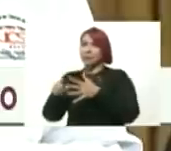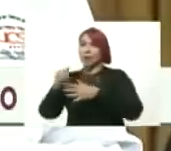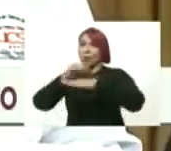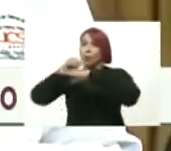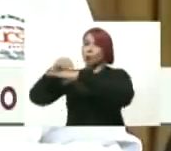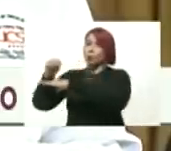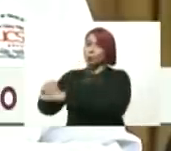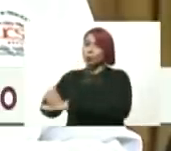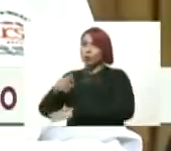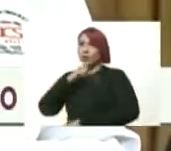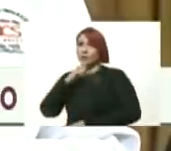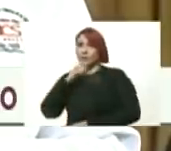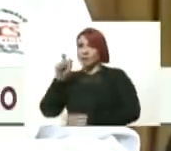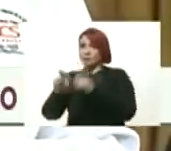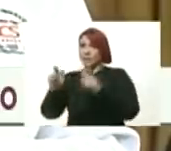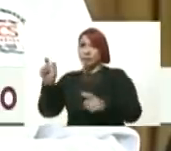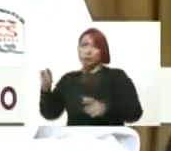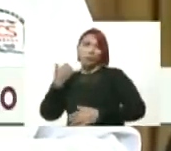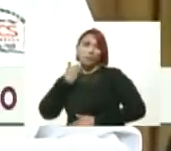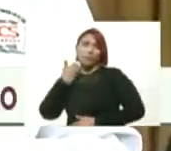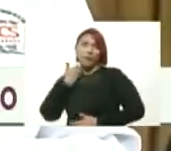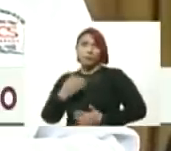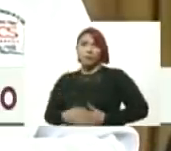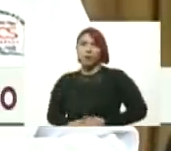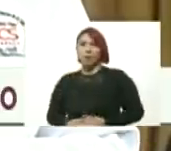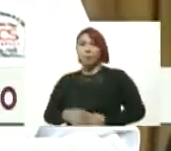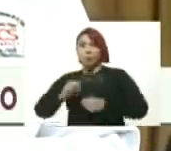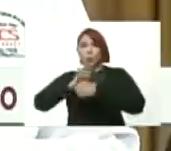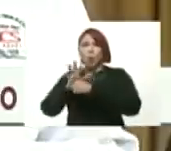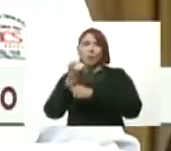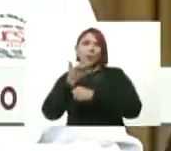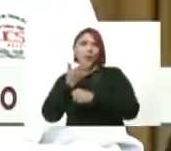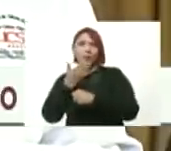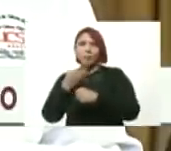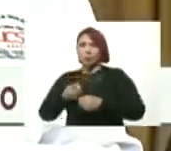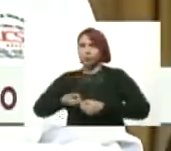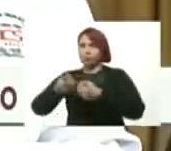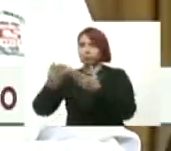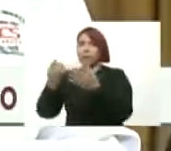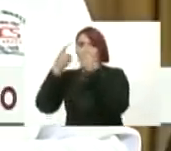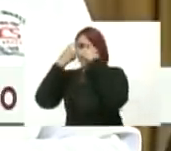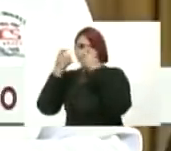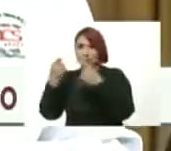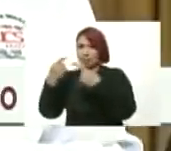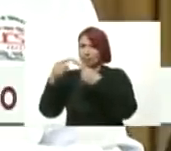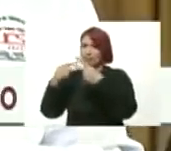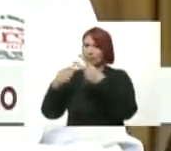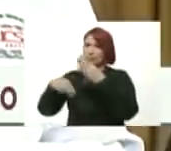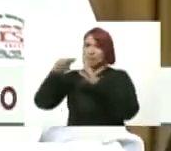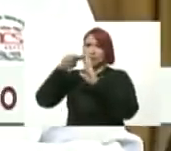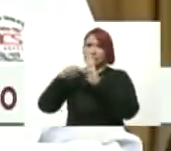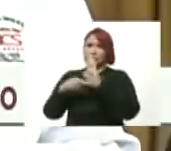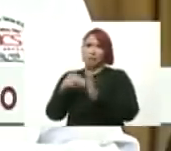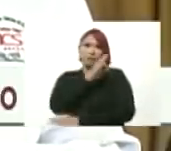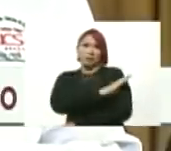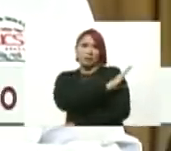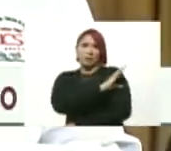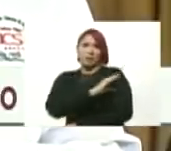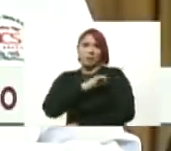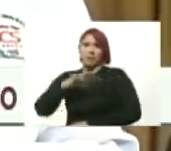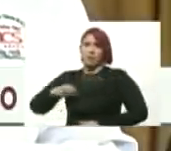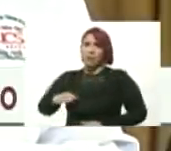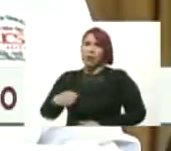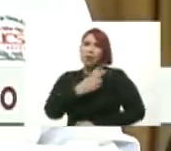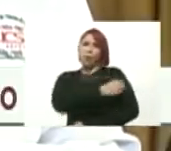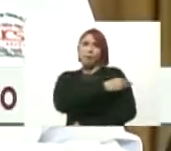en el caso de kobe pues a través de estudios que se mandan a especialistas de diferentes niveles en clínicas privadas en hospitales de otras